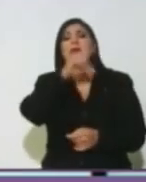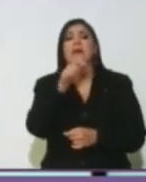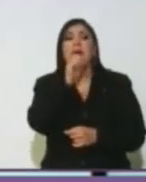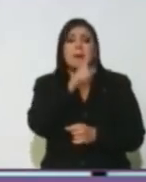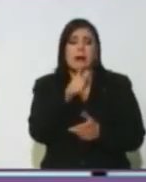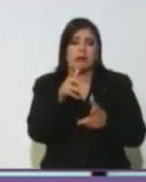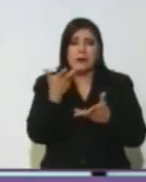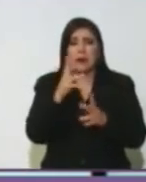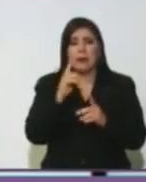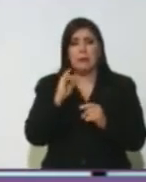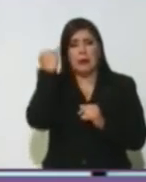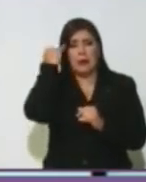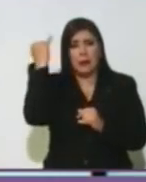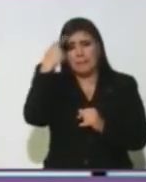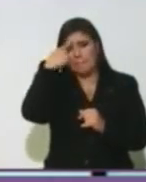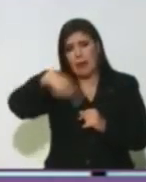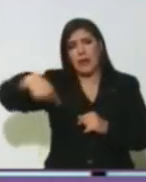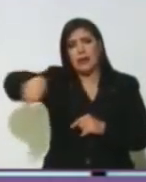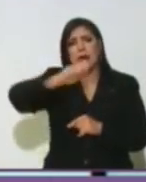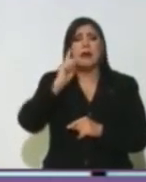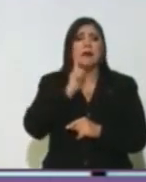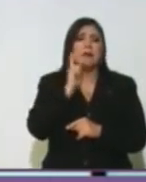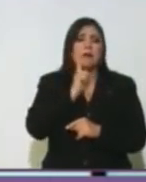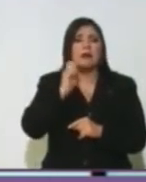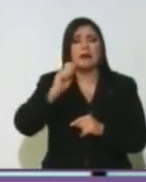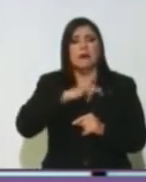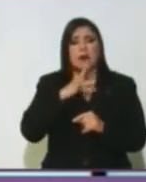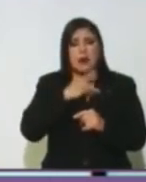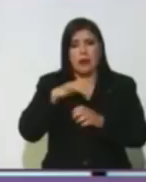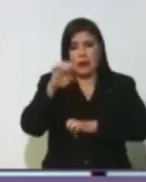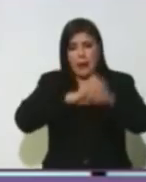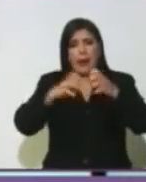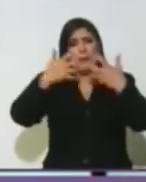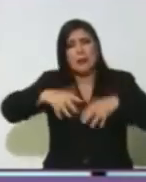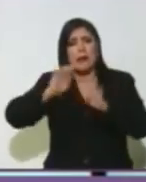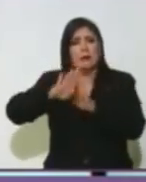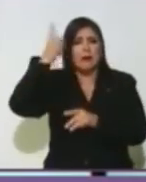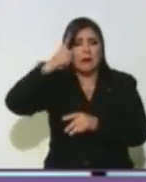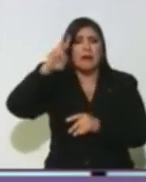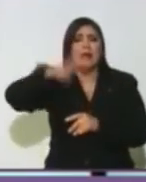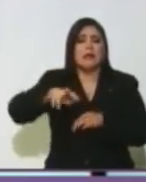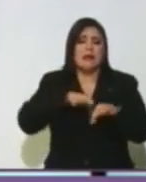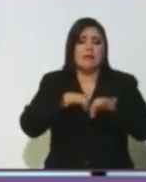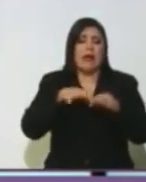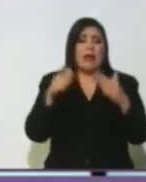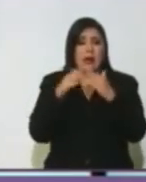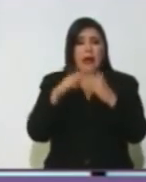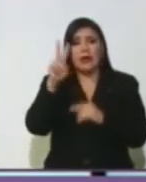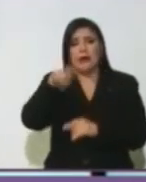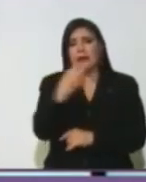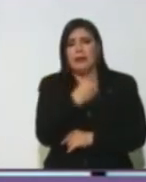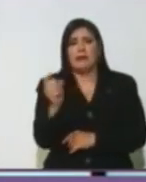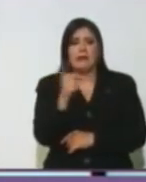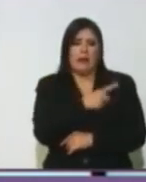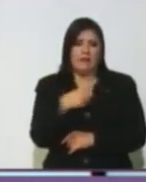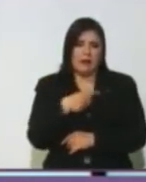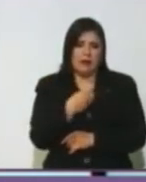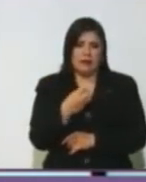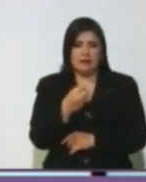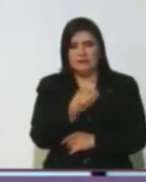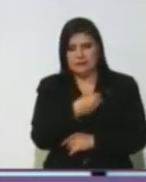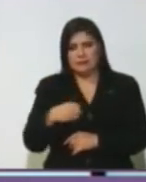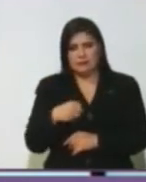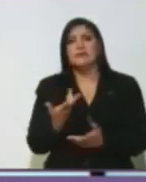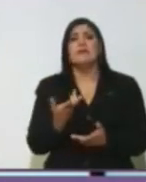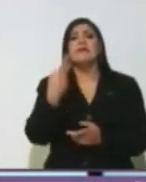mujeres con los empresarios el trabajo en casa obligatorio necesitamos también privilegiar